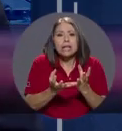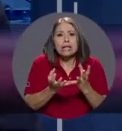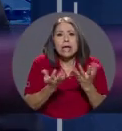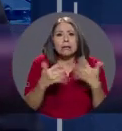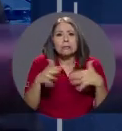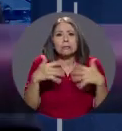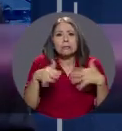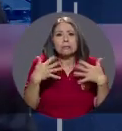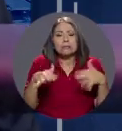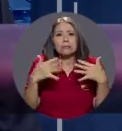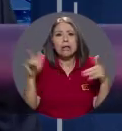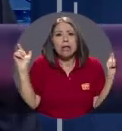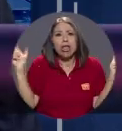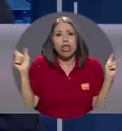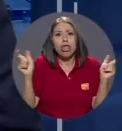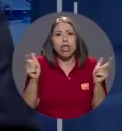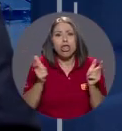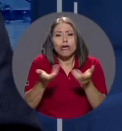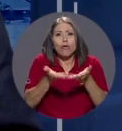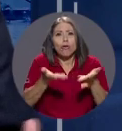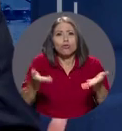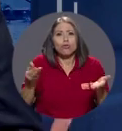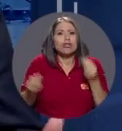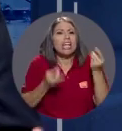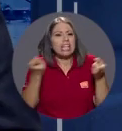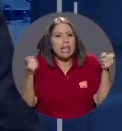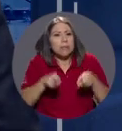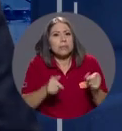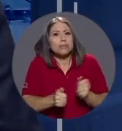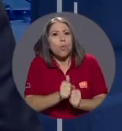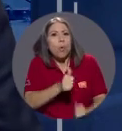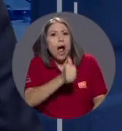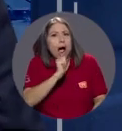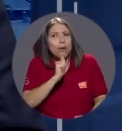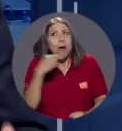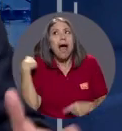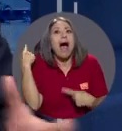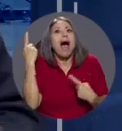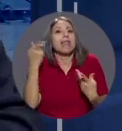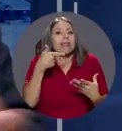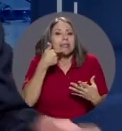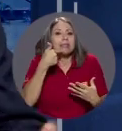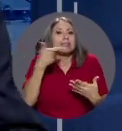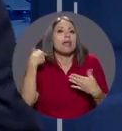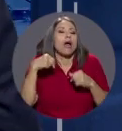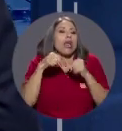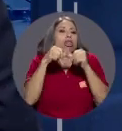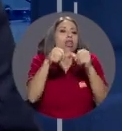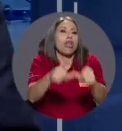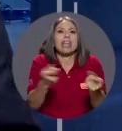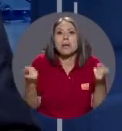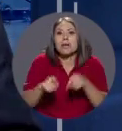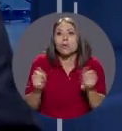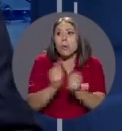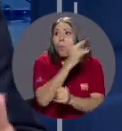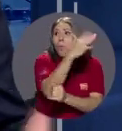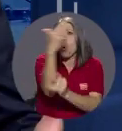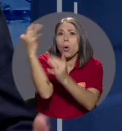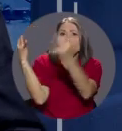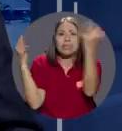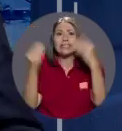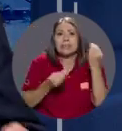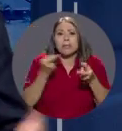están acabando los recursos. ¿Qué pasó con esa agua que era inagotable, con esos recursos, con esos bosques que